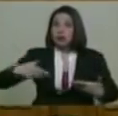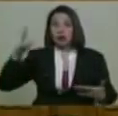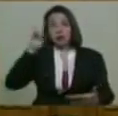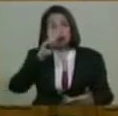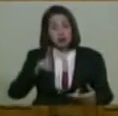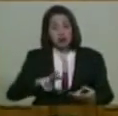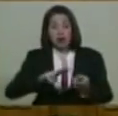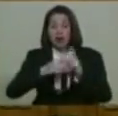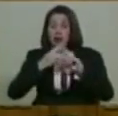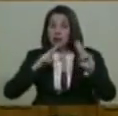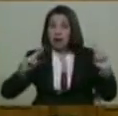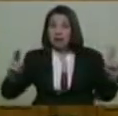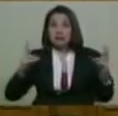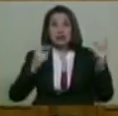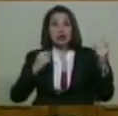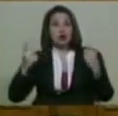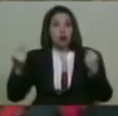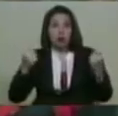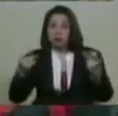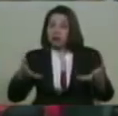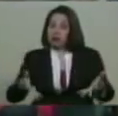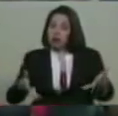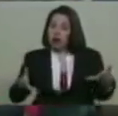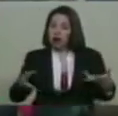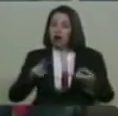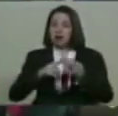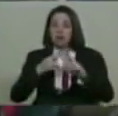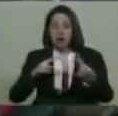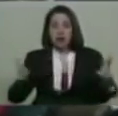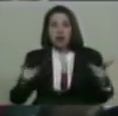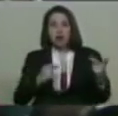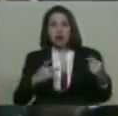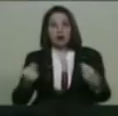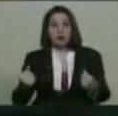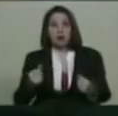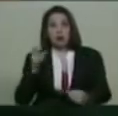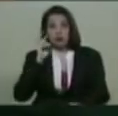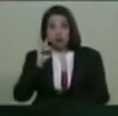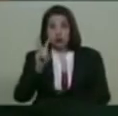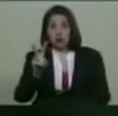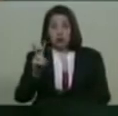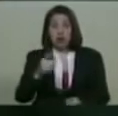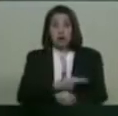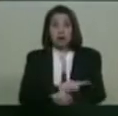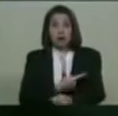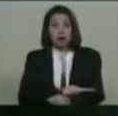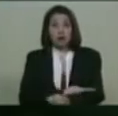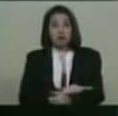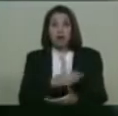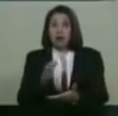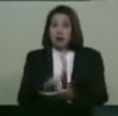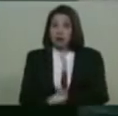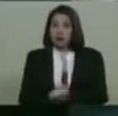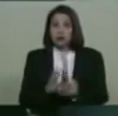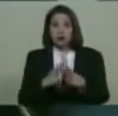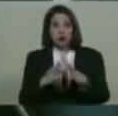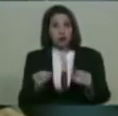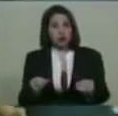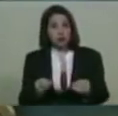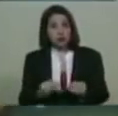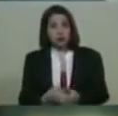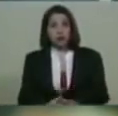paz económica. Vamos a ganar la paz económica. Ustedes verán, hermanos, compañeros, compatriotas.